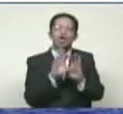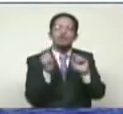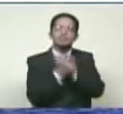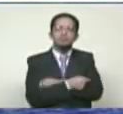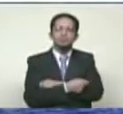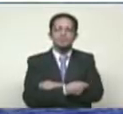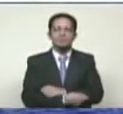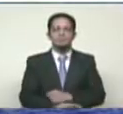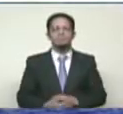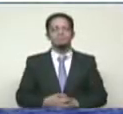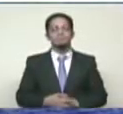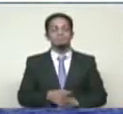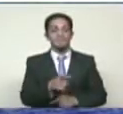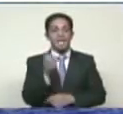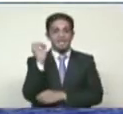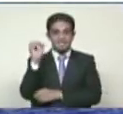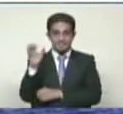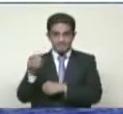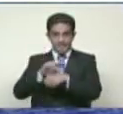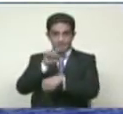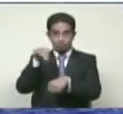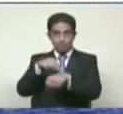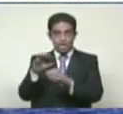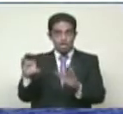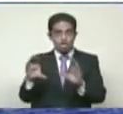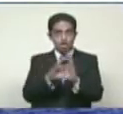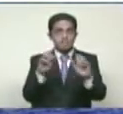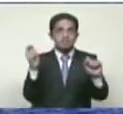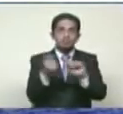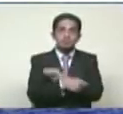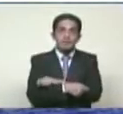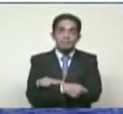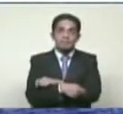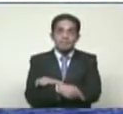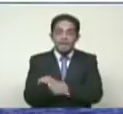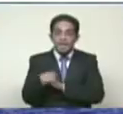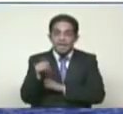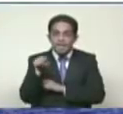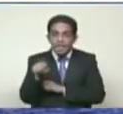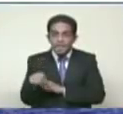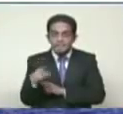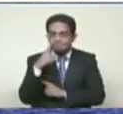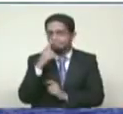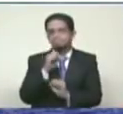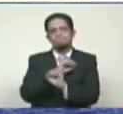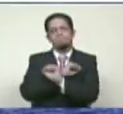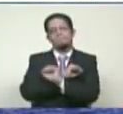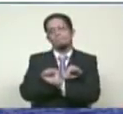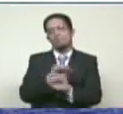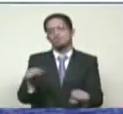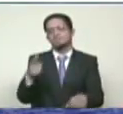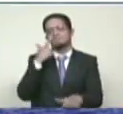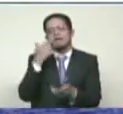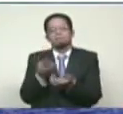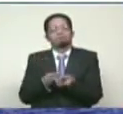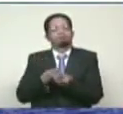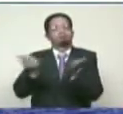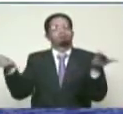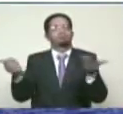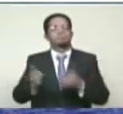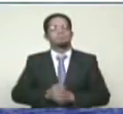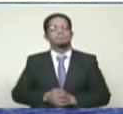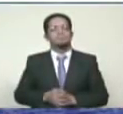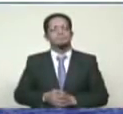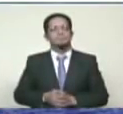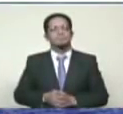Asamblea Nacional Constituyente es imposible que sea disuelta por ningún órgano del